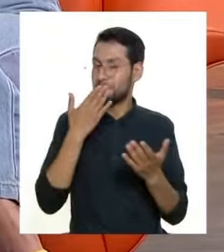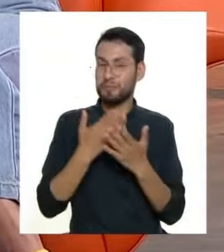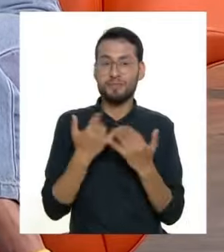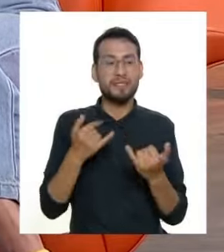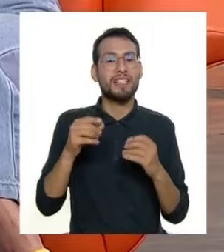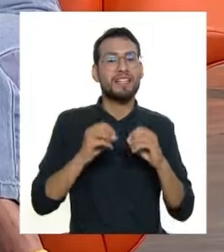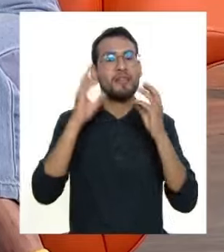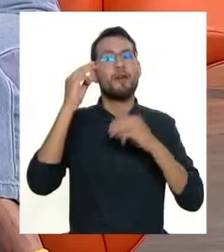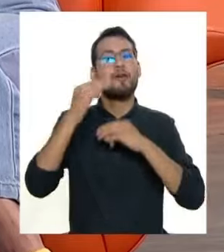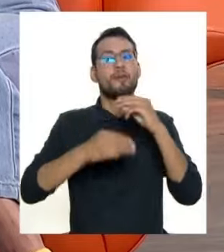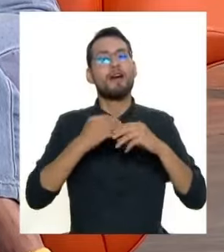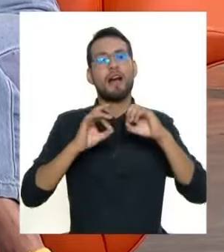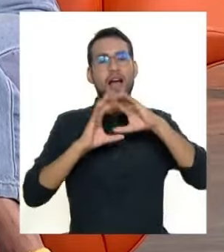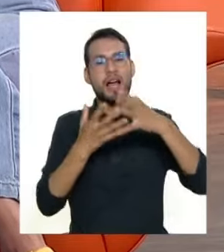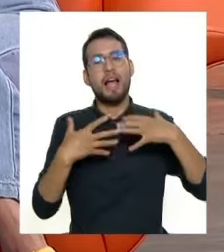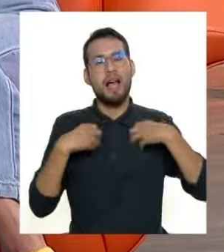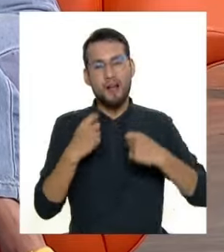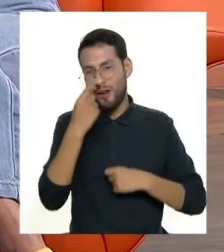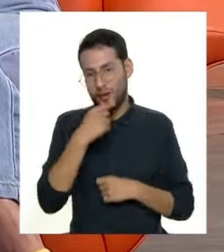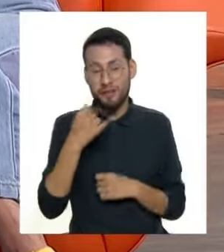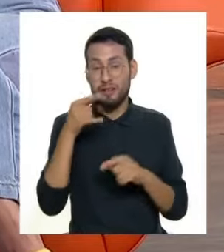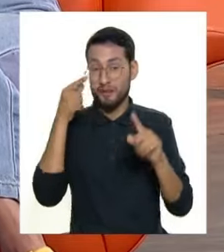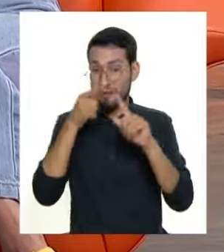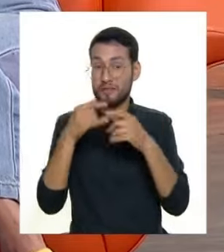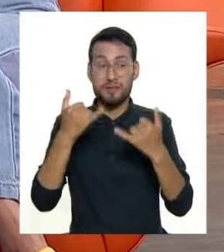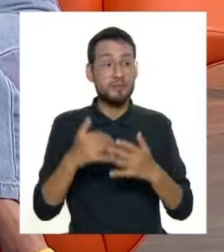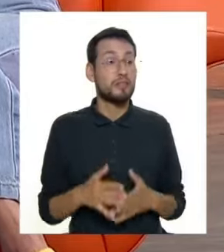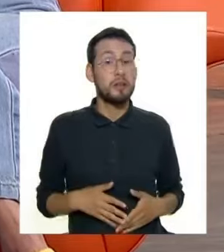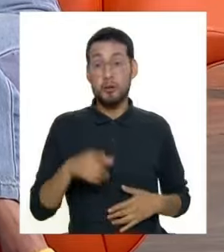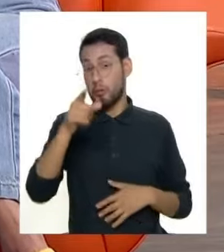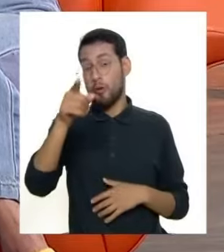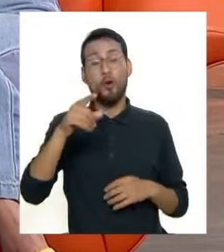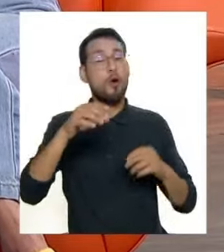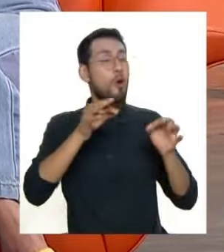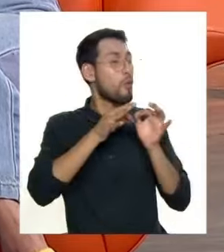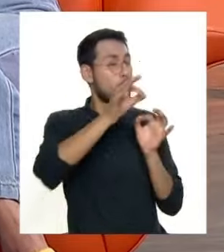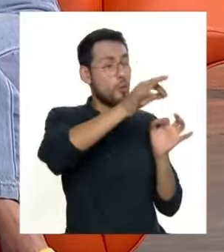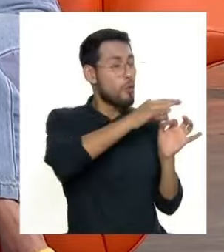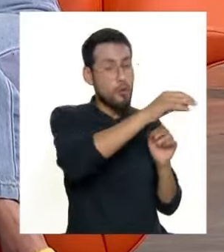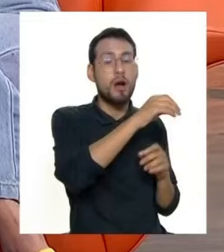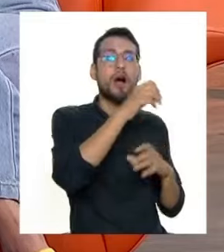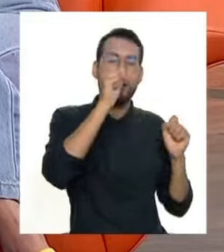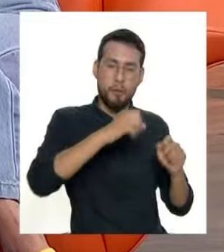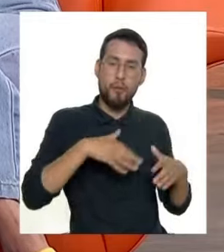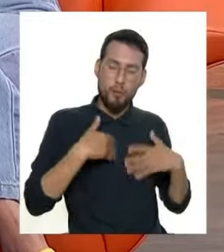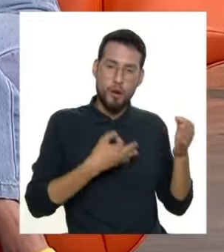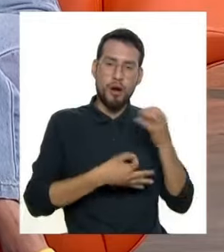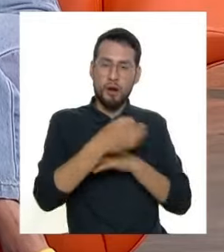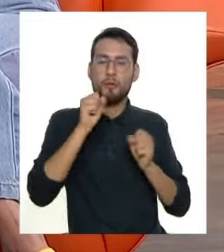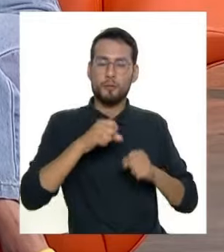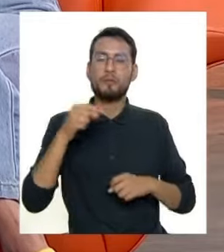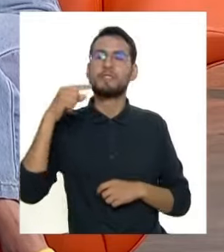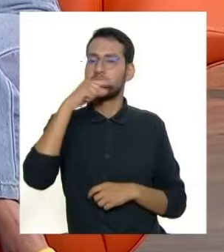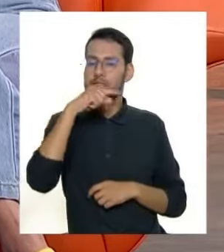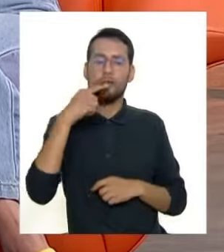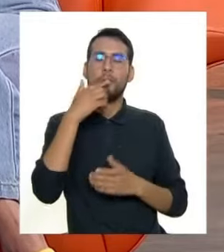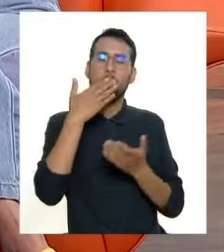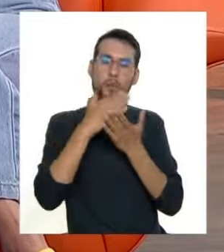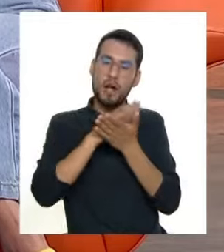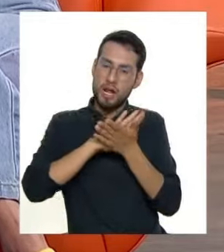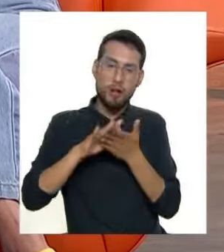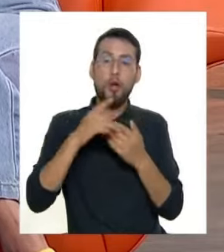Día Mundial de la Salud Bucal y el propósito es que aún estés en el mundo rural, hay alternativas para cuidar tus dientes, para